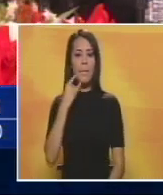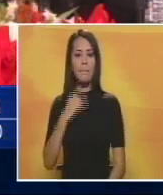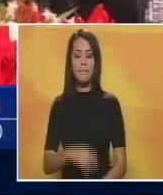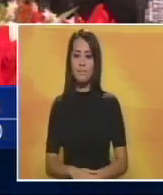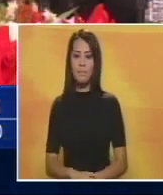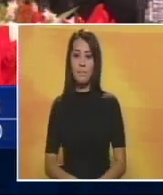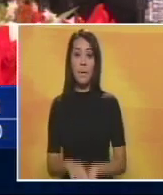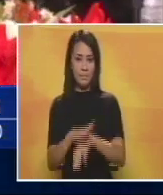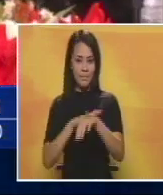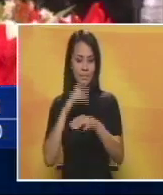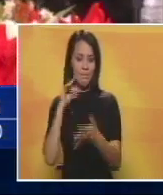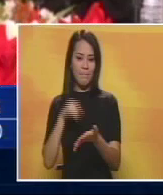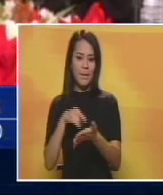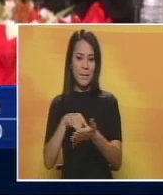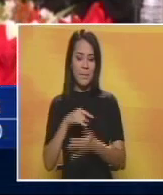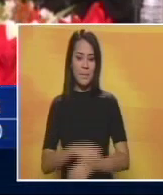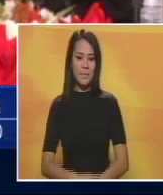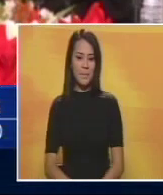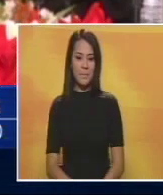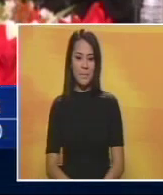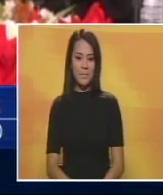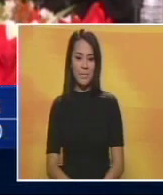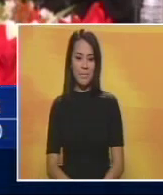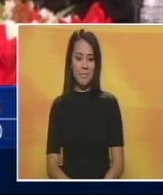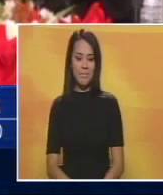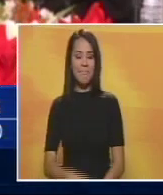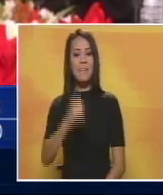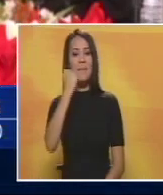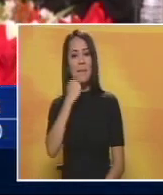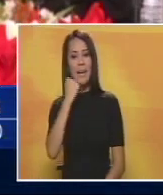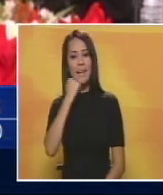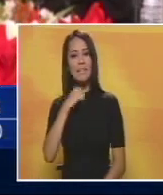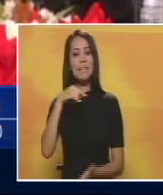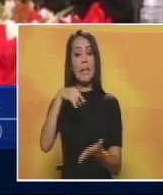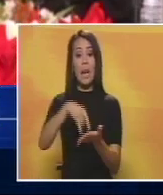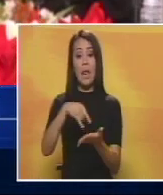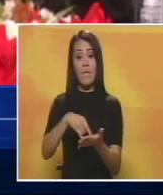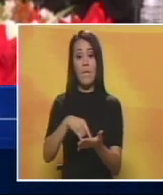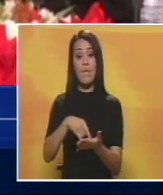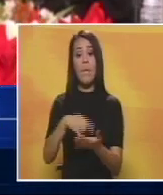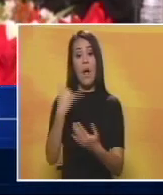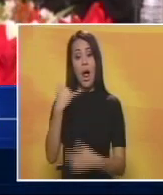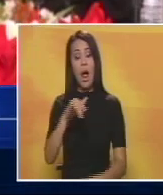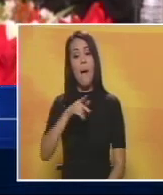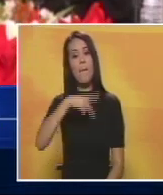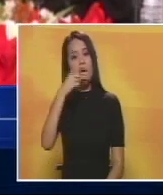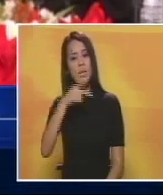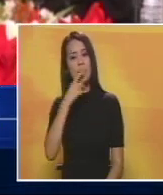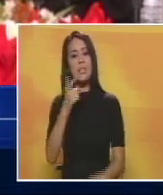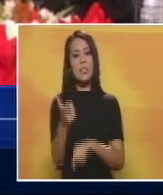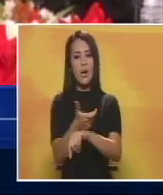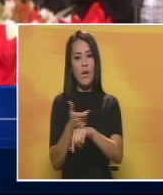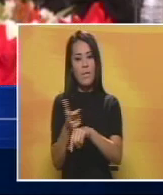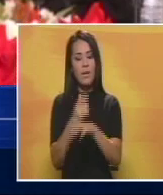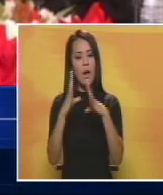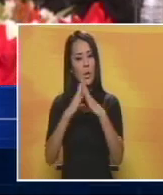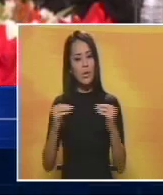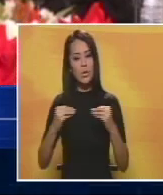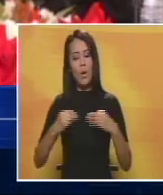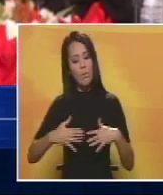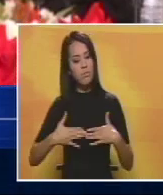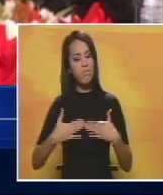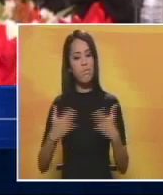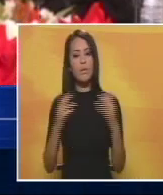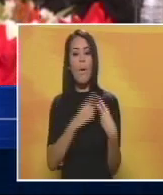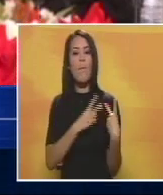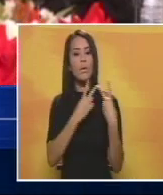pese a las adversidades. Y en el caso de Valencia, en el caso de Carabobo, hay unos políticos, hay unos gobernantes con toda la voluntad política